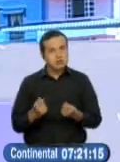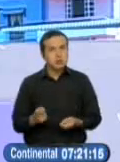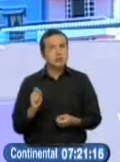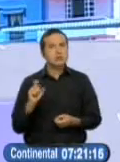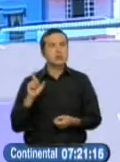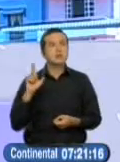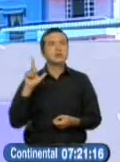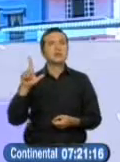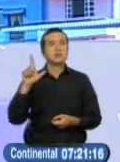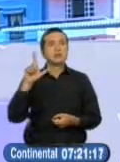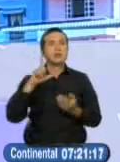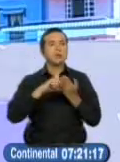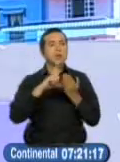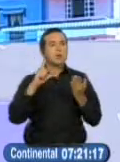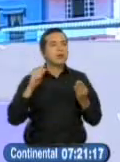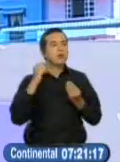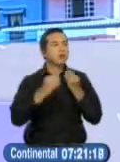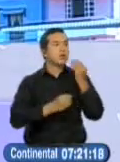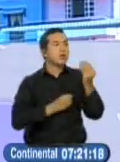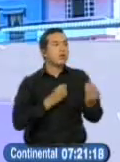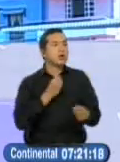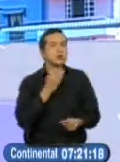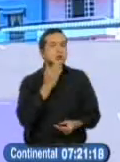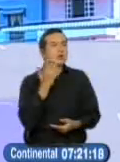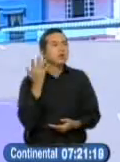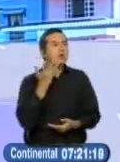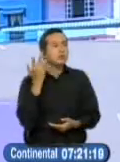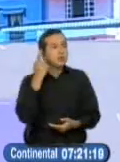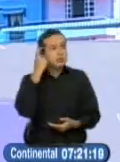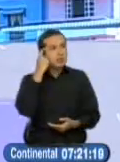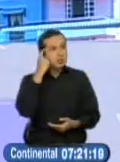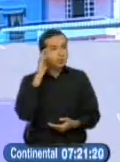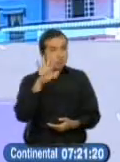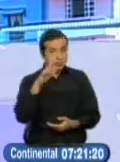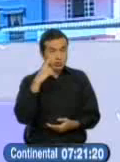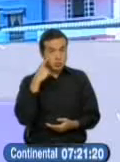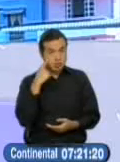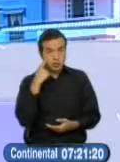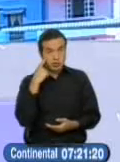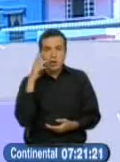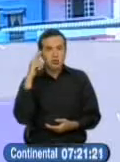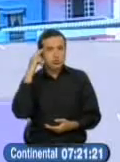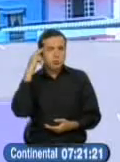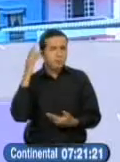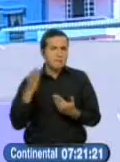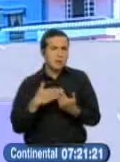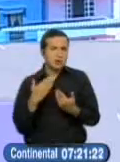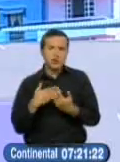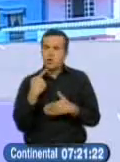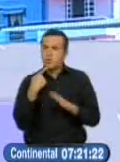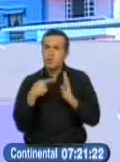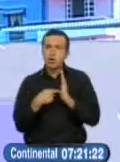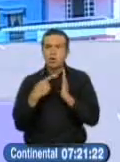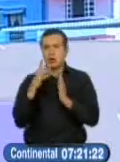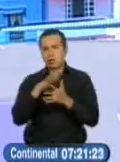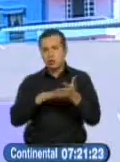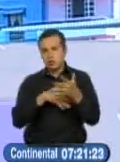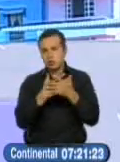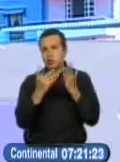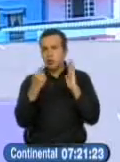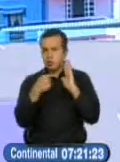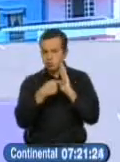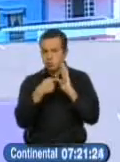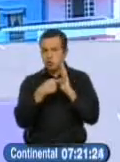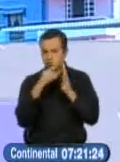entonces, finanzas no podía dar pasos para, por ejemplo, mira, lograr algo tan lógico como una tabla